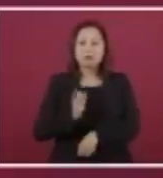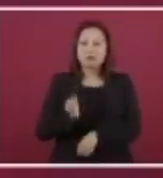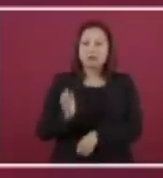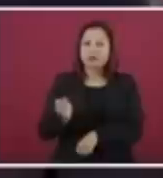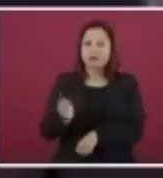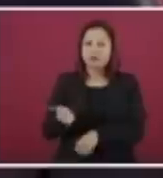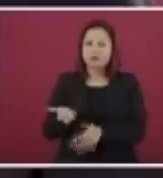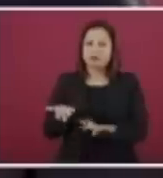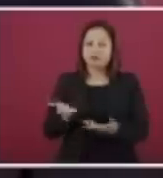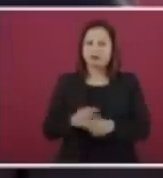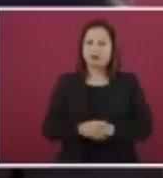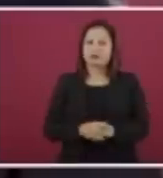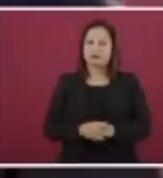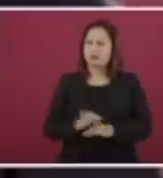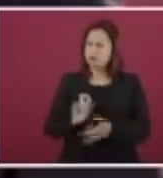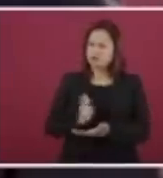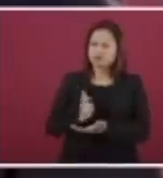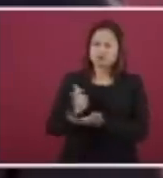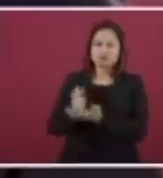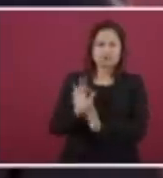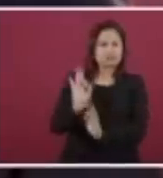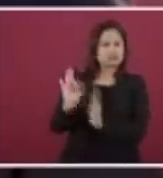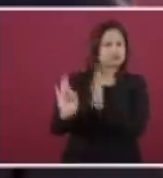Los atendían muy bien.